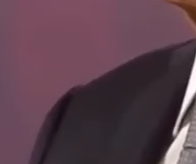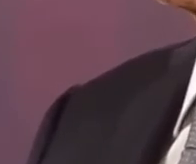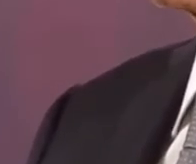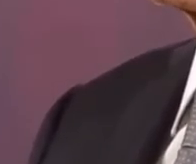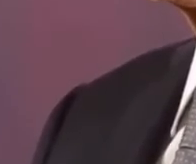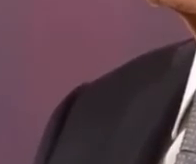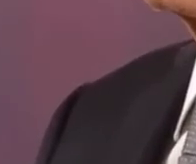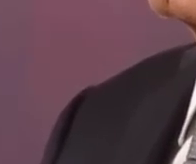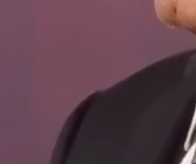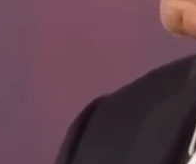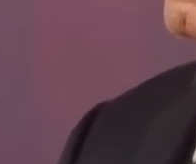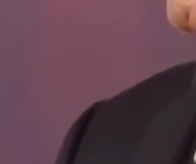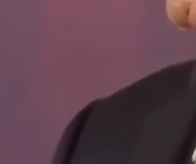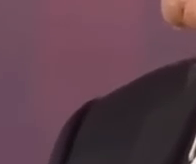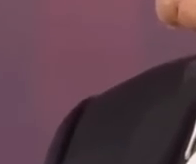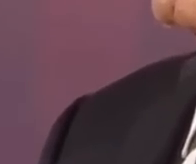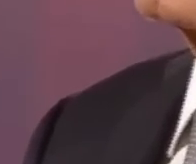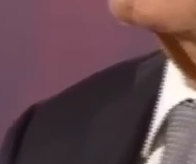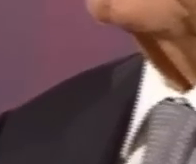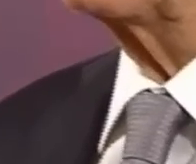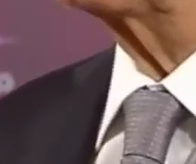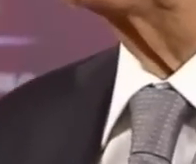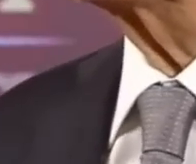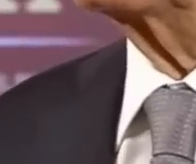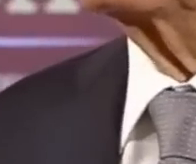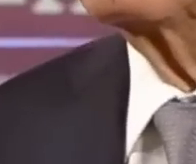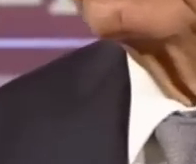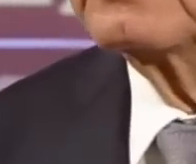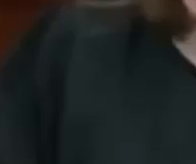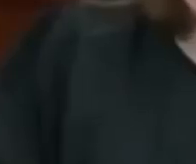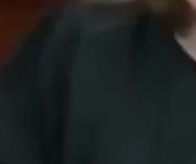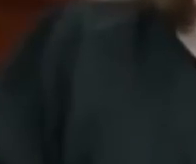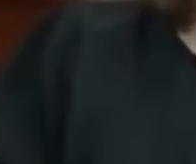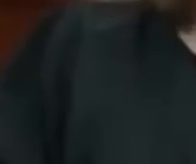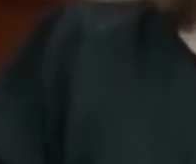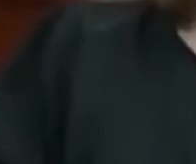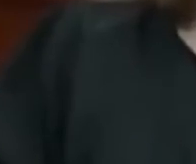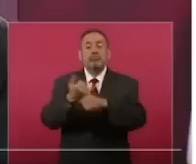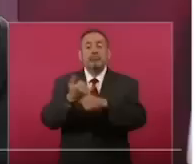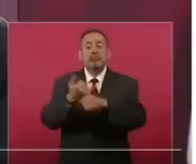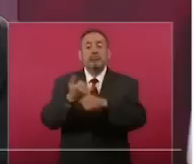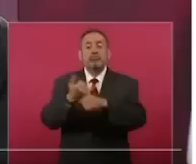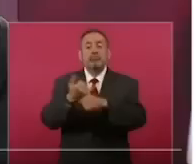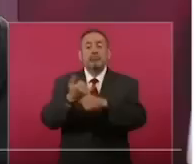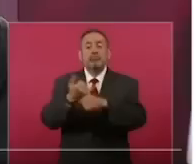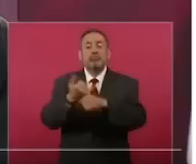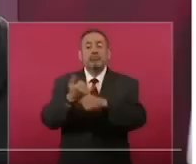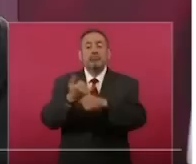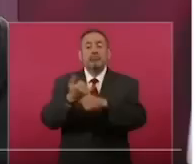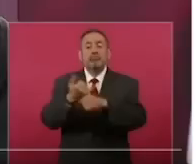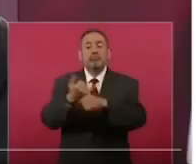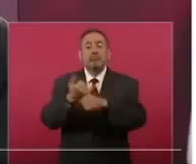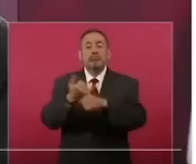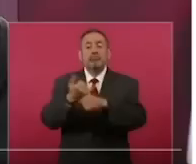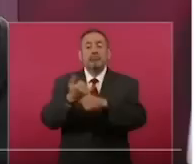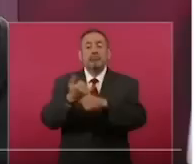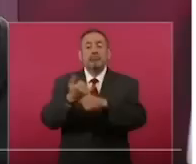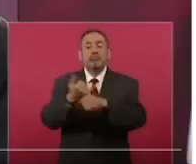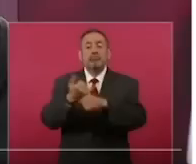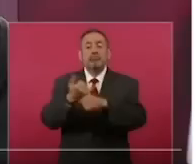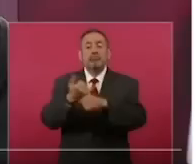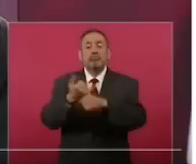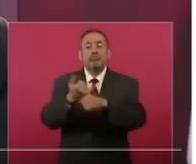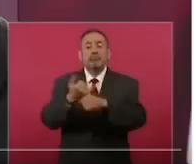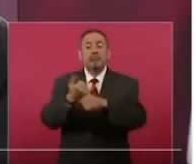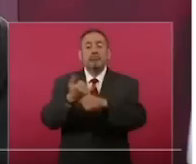lo que se discuta en ambas cámaras ante esto el presidente dejó claro el día de hoy de nueva cuenta que los jueces y los ministros están